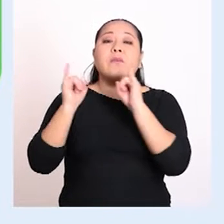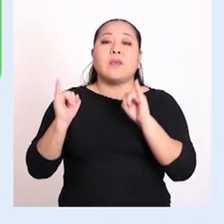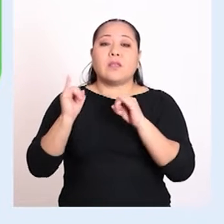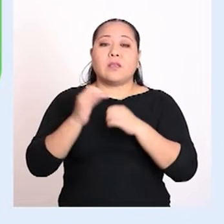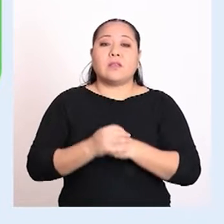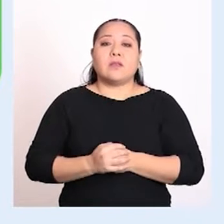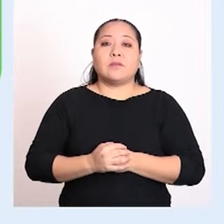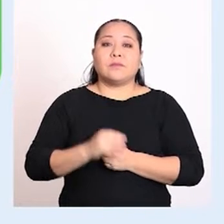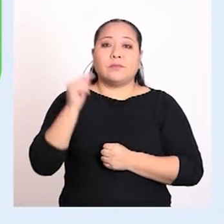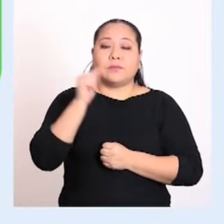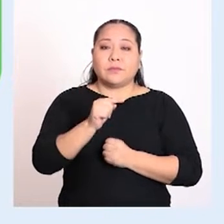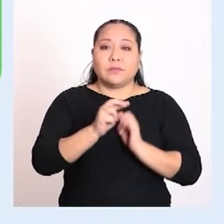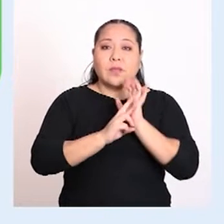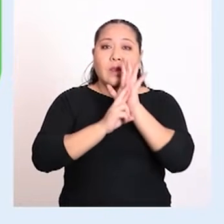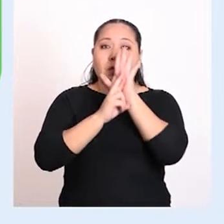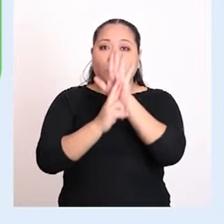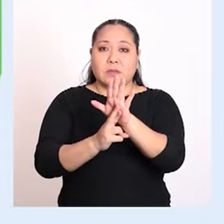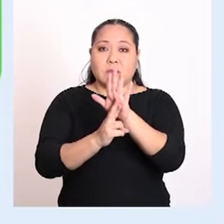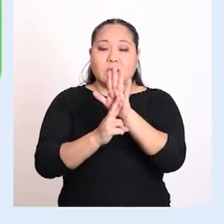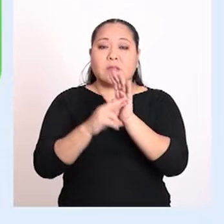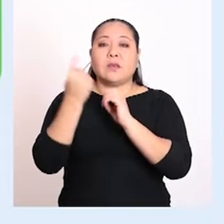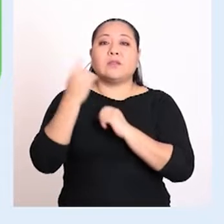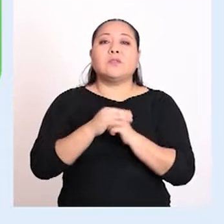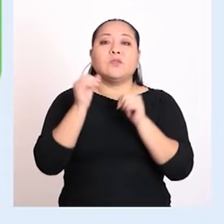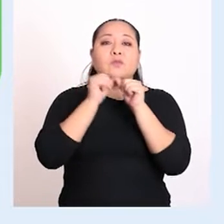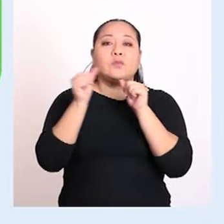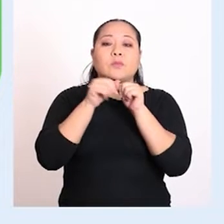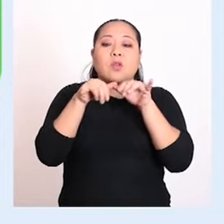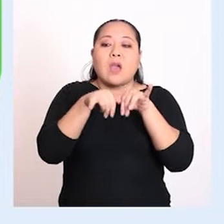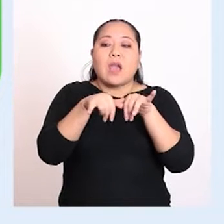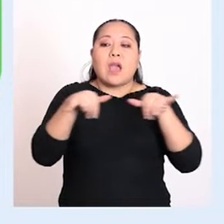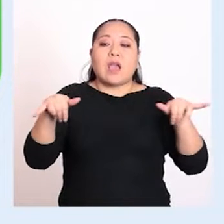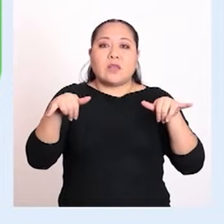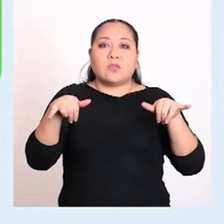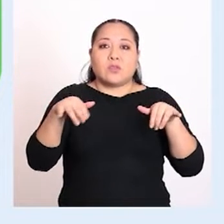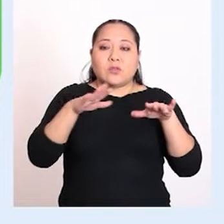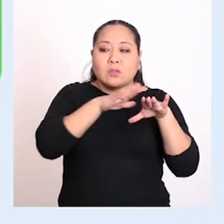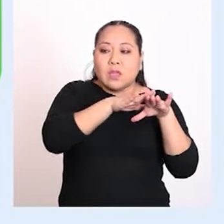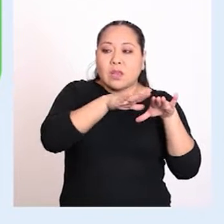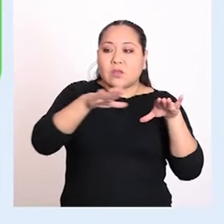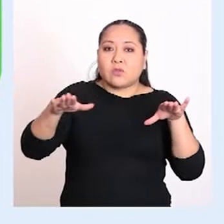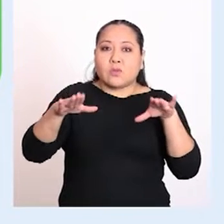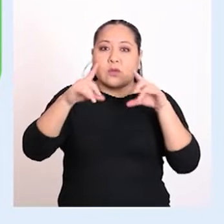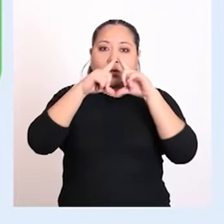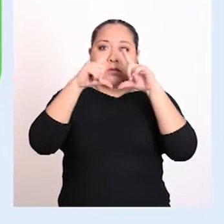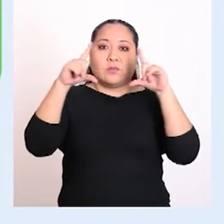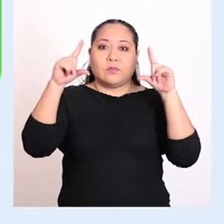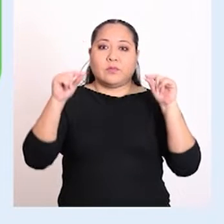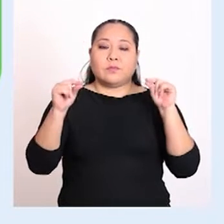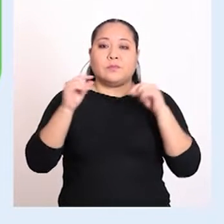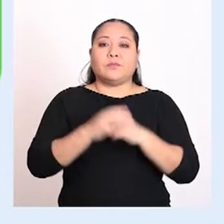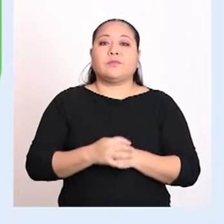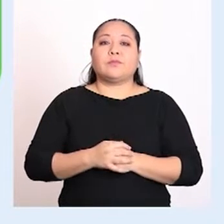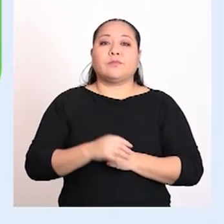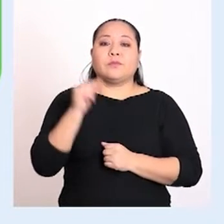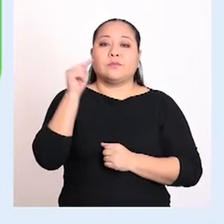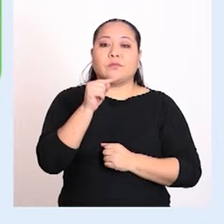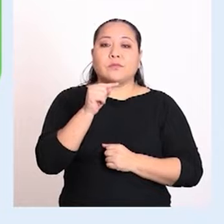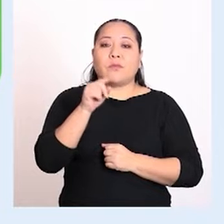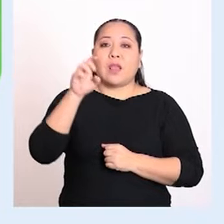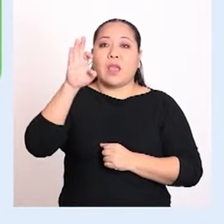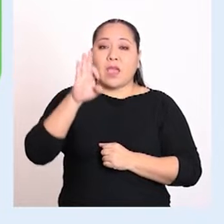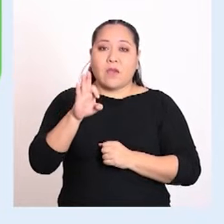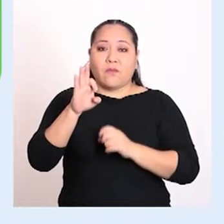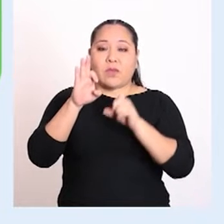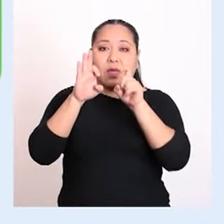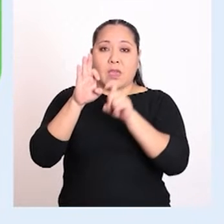variable independiente y representa el valor del ancho de la superficie rectangular, mientras